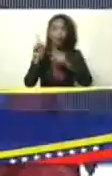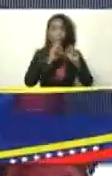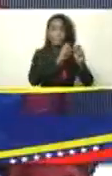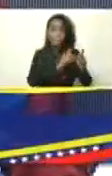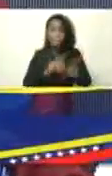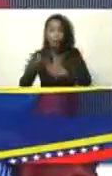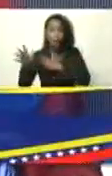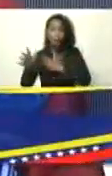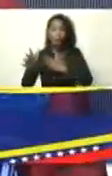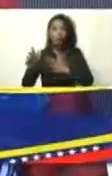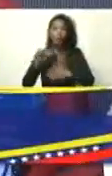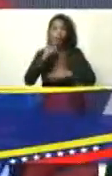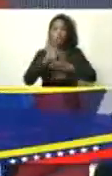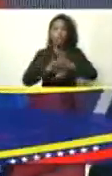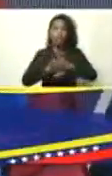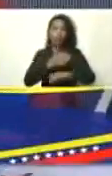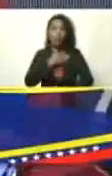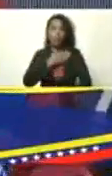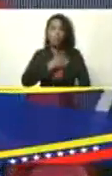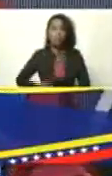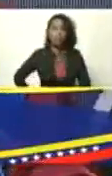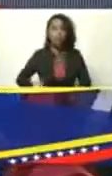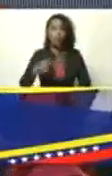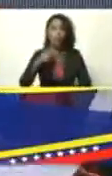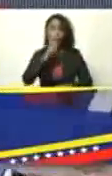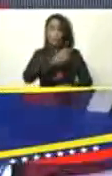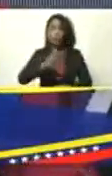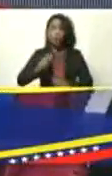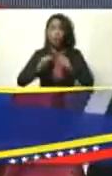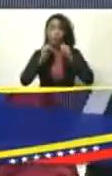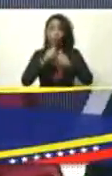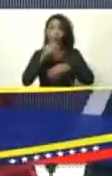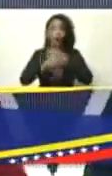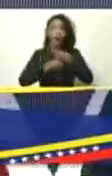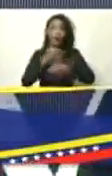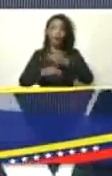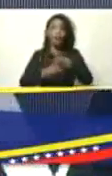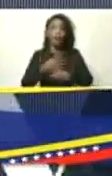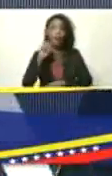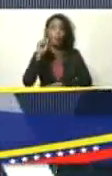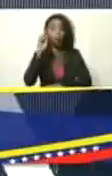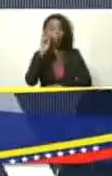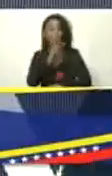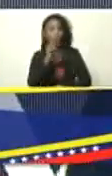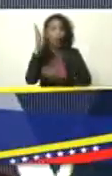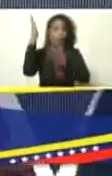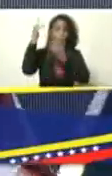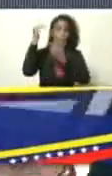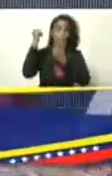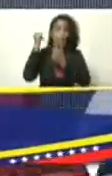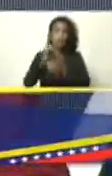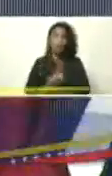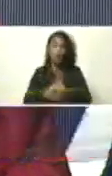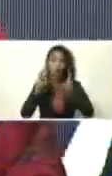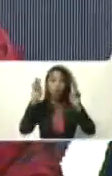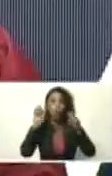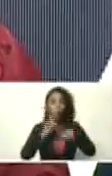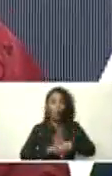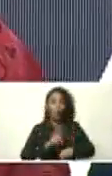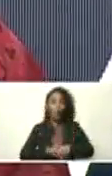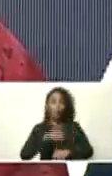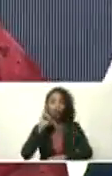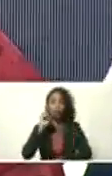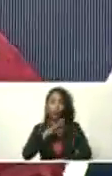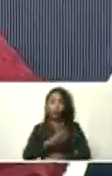lo anuncia, mi presidente, bueno, la gente comenzó a asumir, desde el punto de vista de la esperanza, un nuevo momento en la